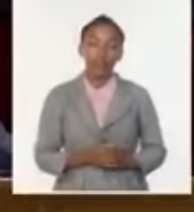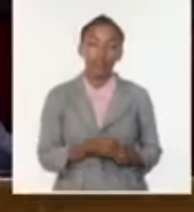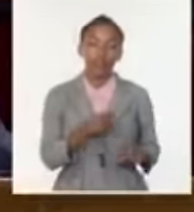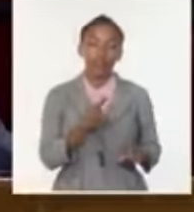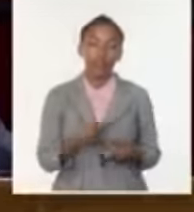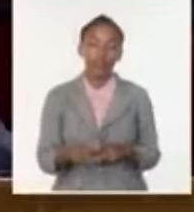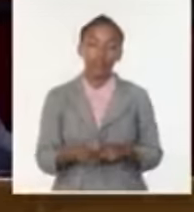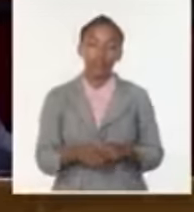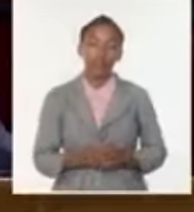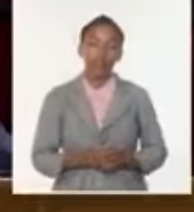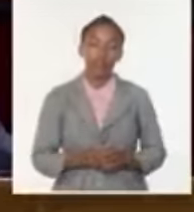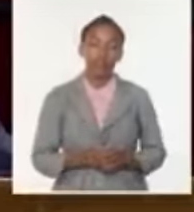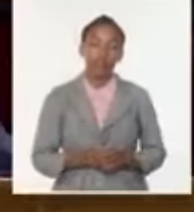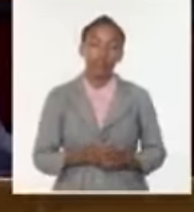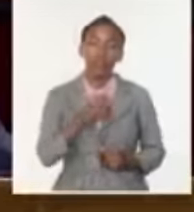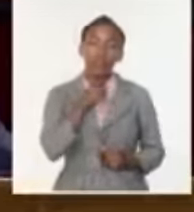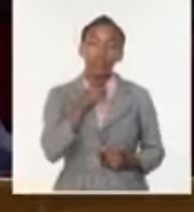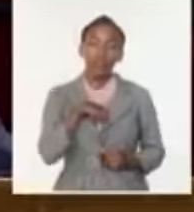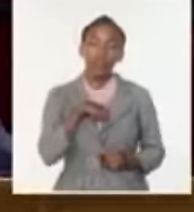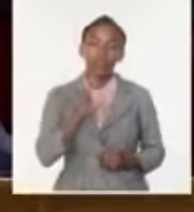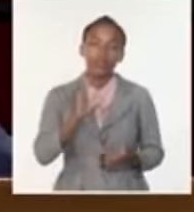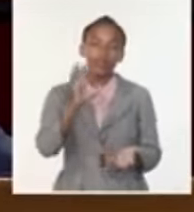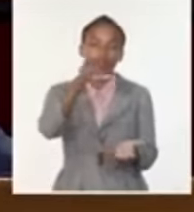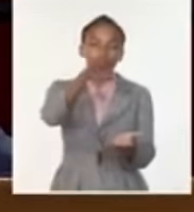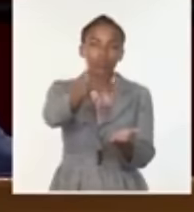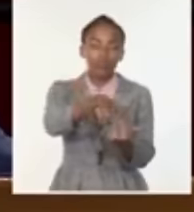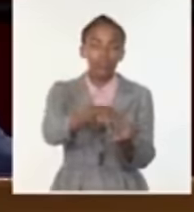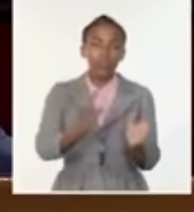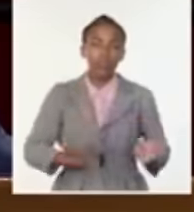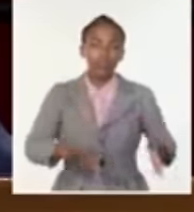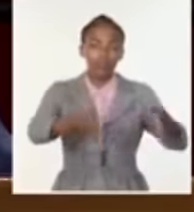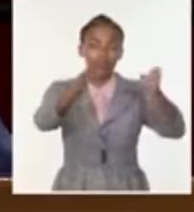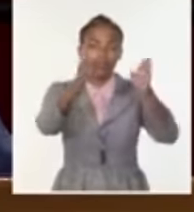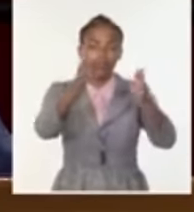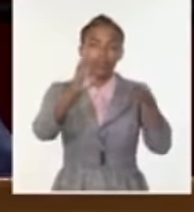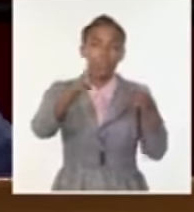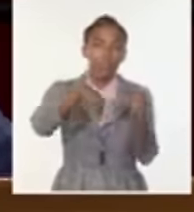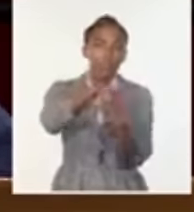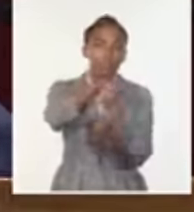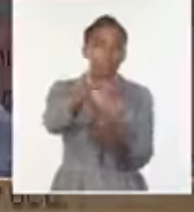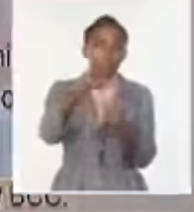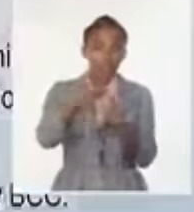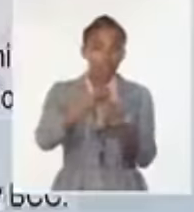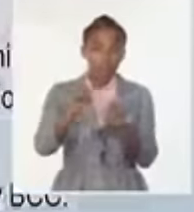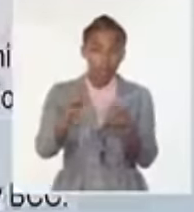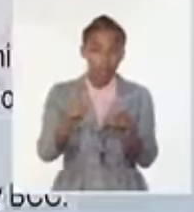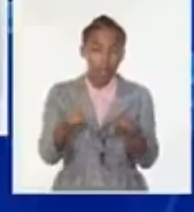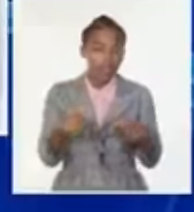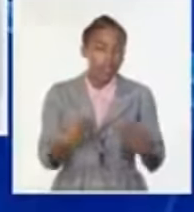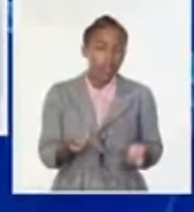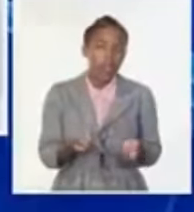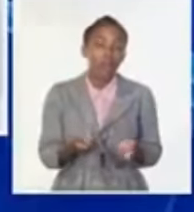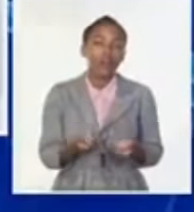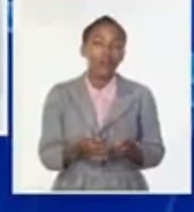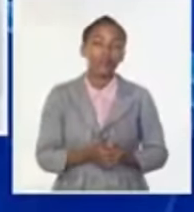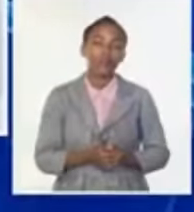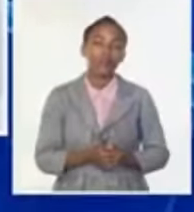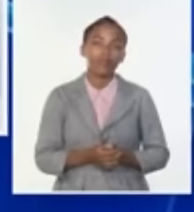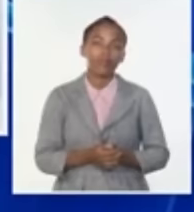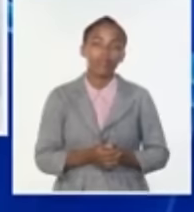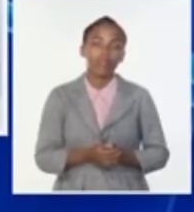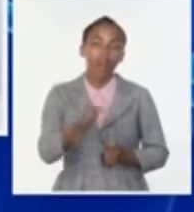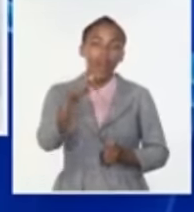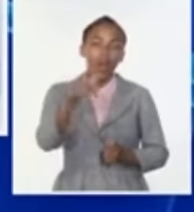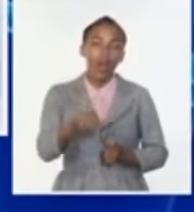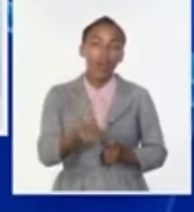la transformación del entorno institucional, se encuentra aprobada y se implementa la